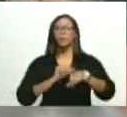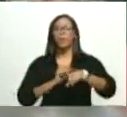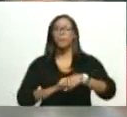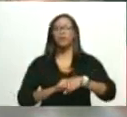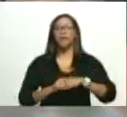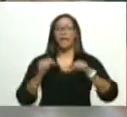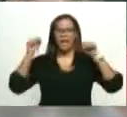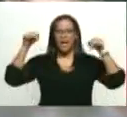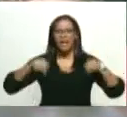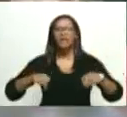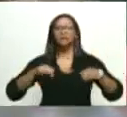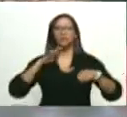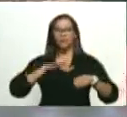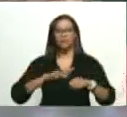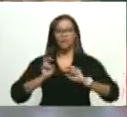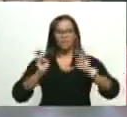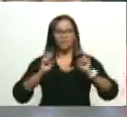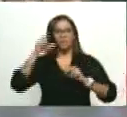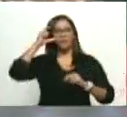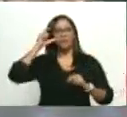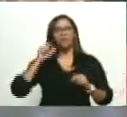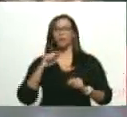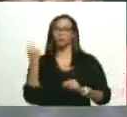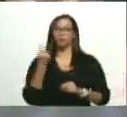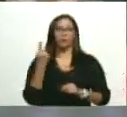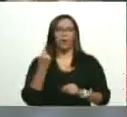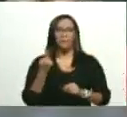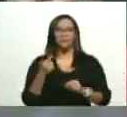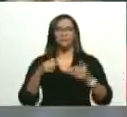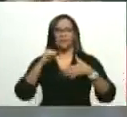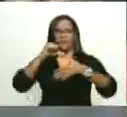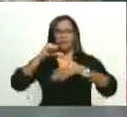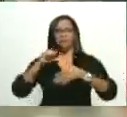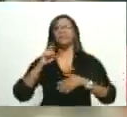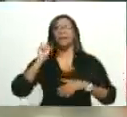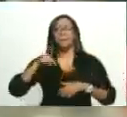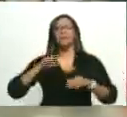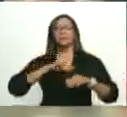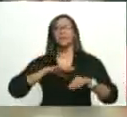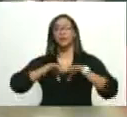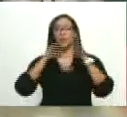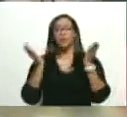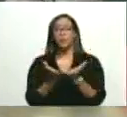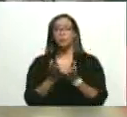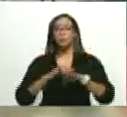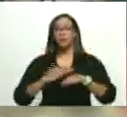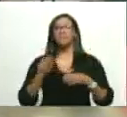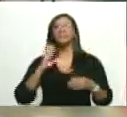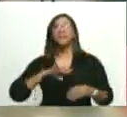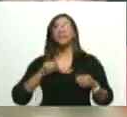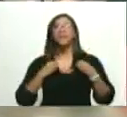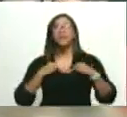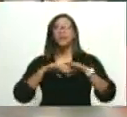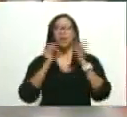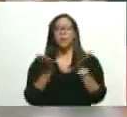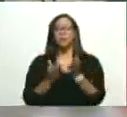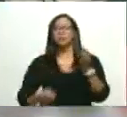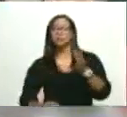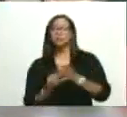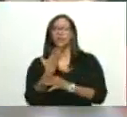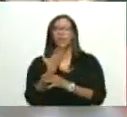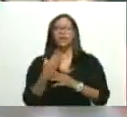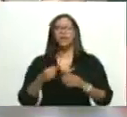que está colocado en la agenda del día, no solo aquí en América Latina, sino en el resto del mundo, porque estamos viviendo en un mundo donde se está surgiendo